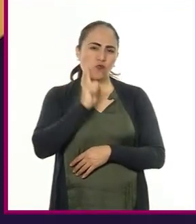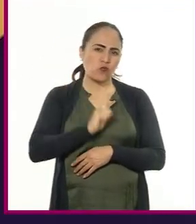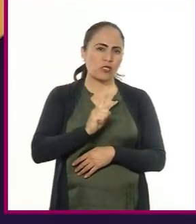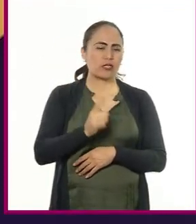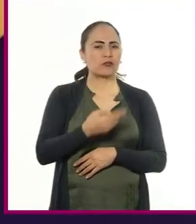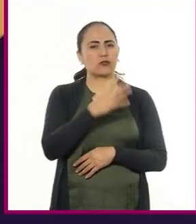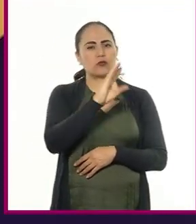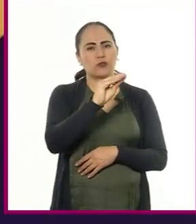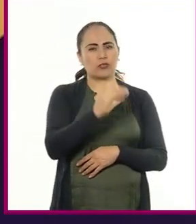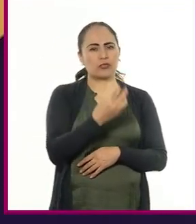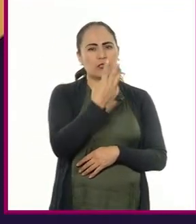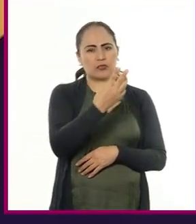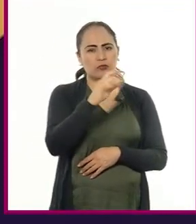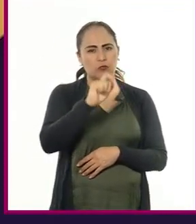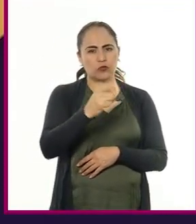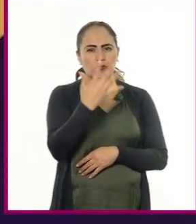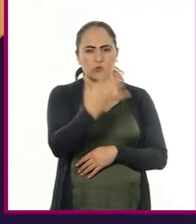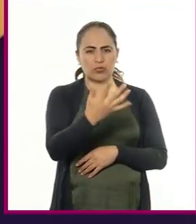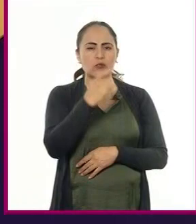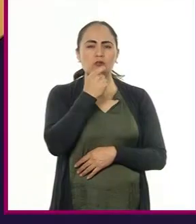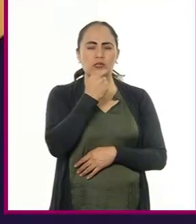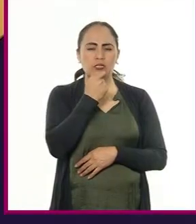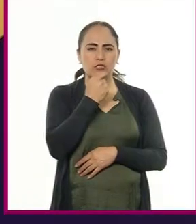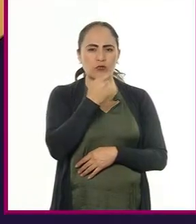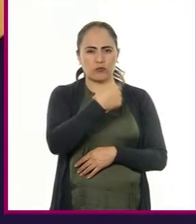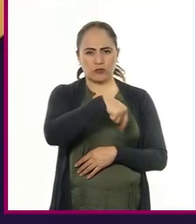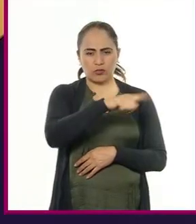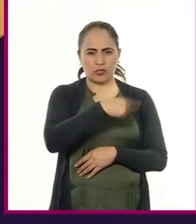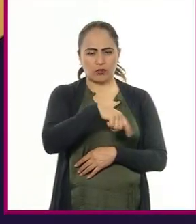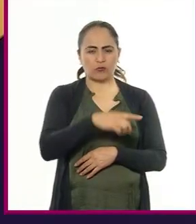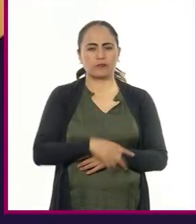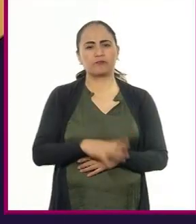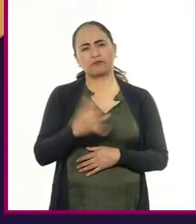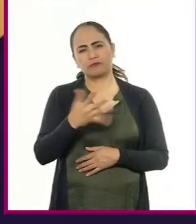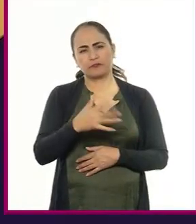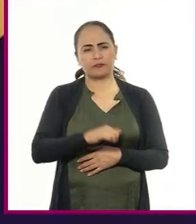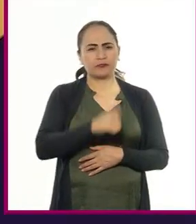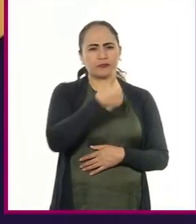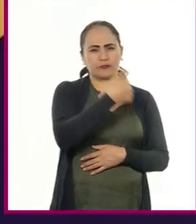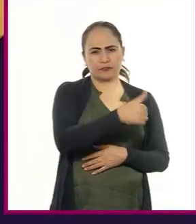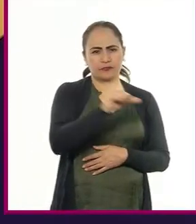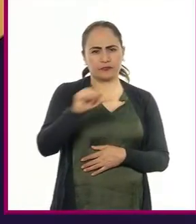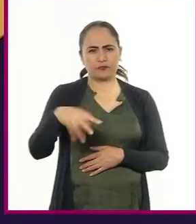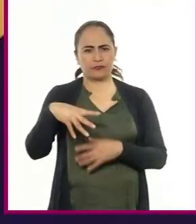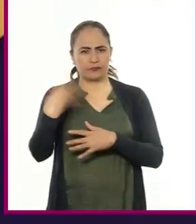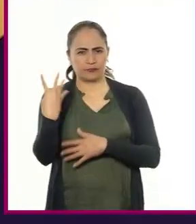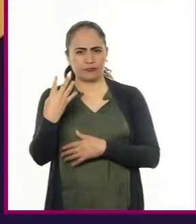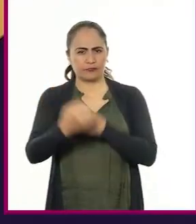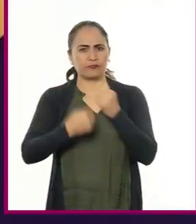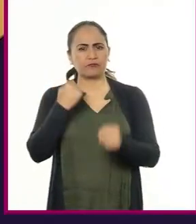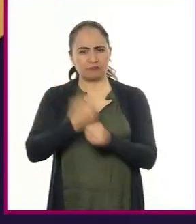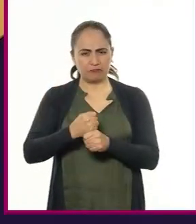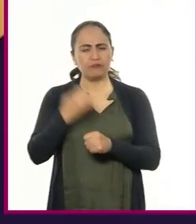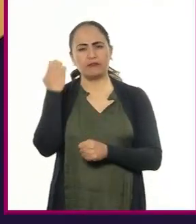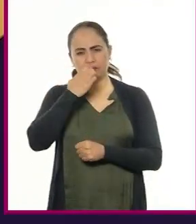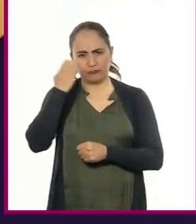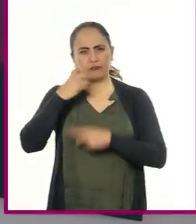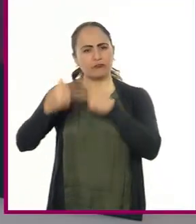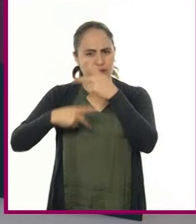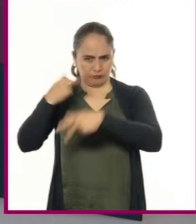y el 93.5% de los niños de entre 6 a 14 años asisten a la